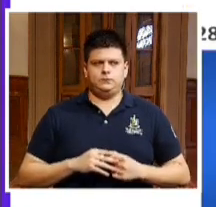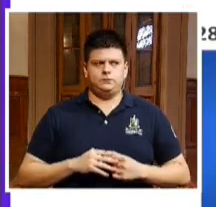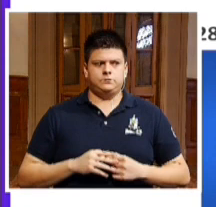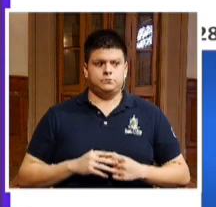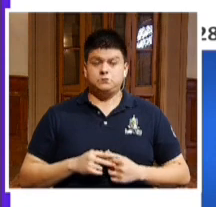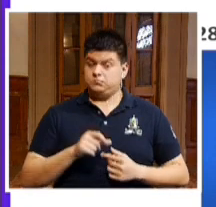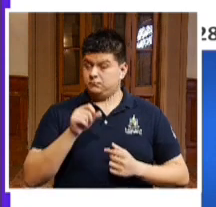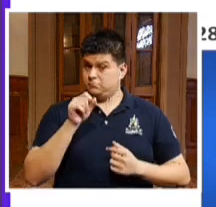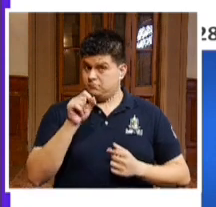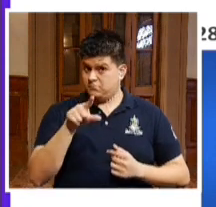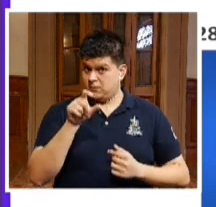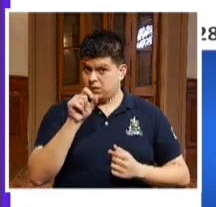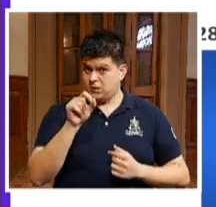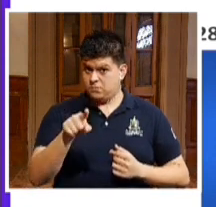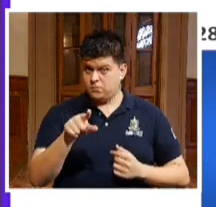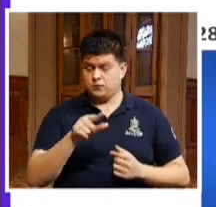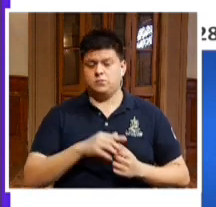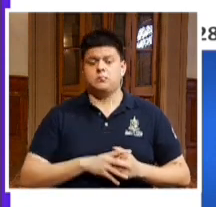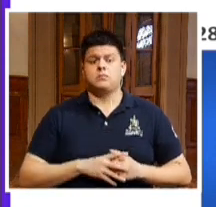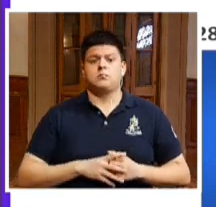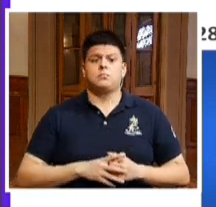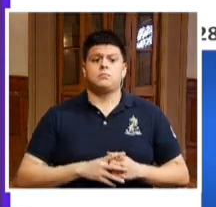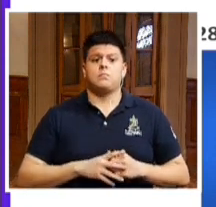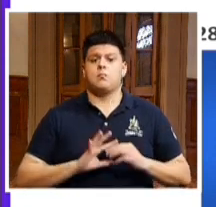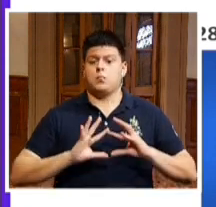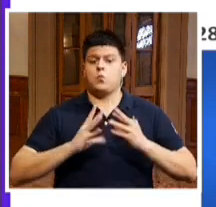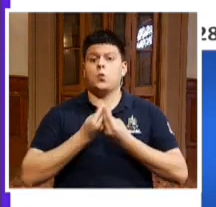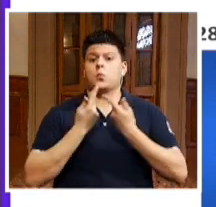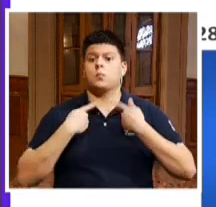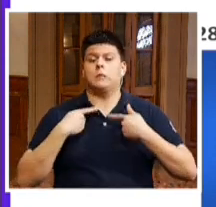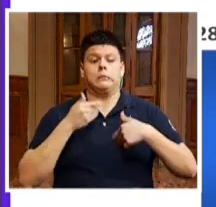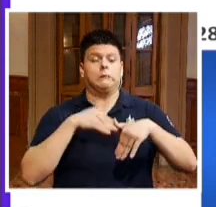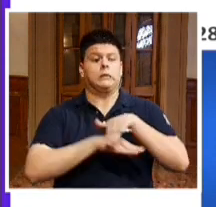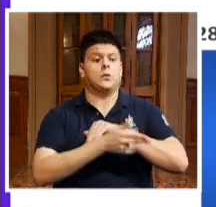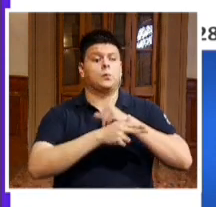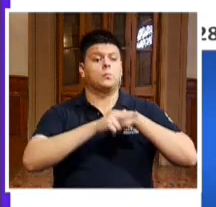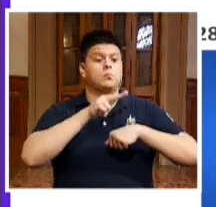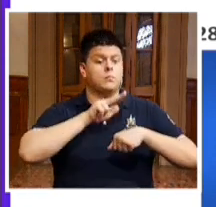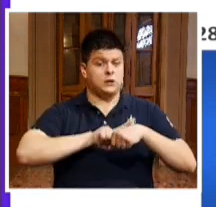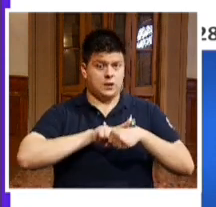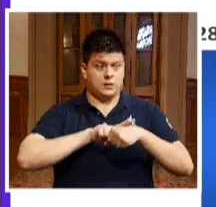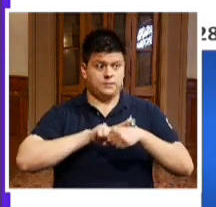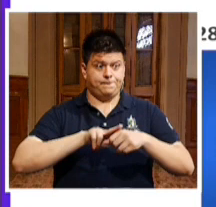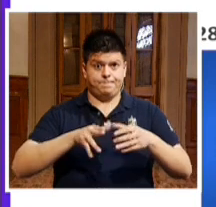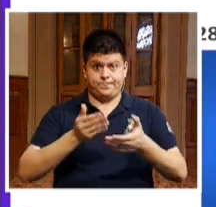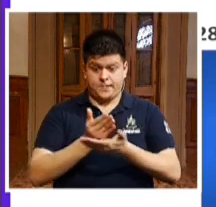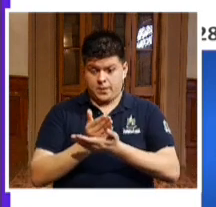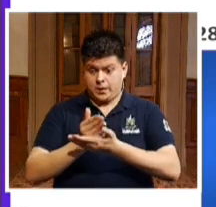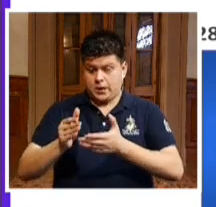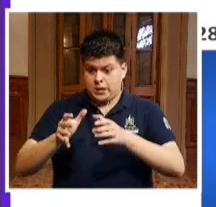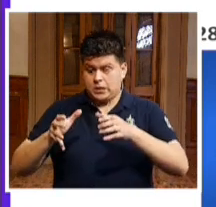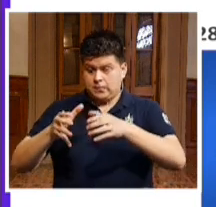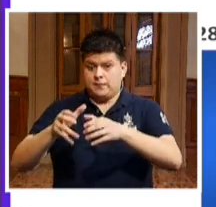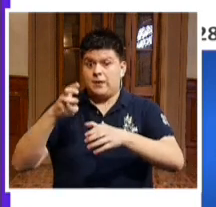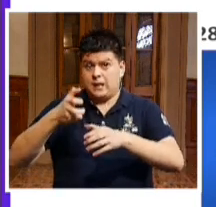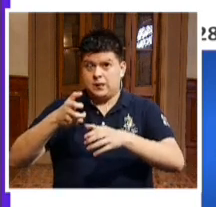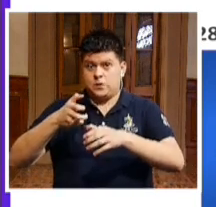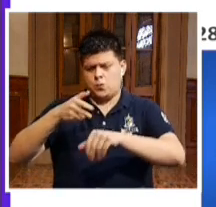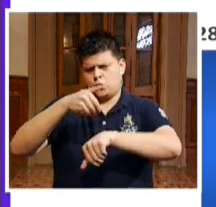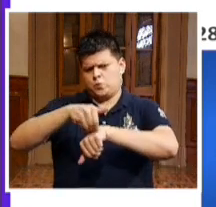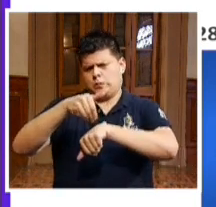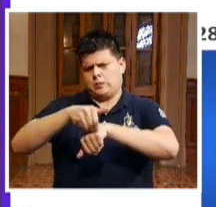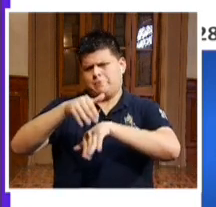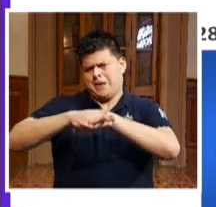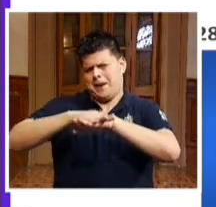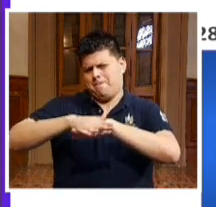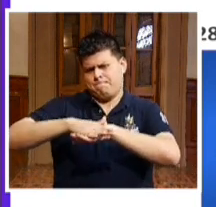Y justamente de las personas que se hospitalizaron, hoy tenemos una cifra que es de las más altas en